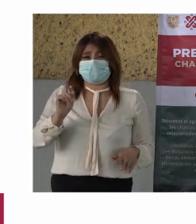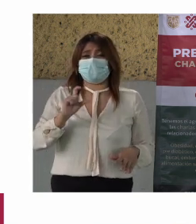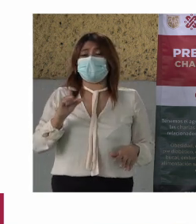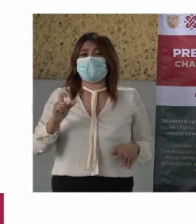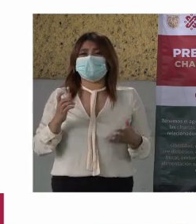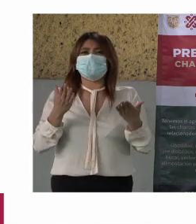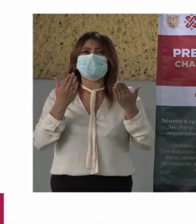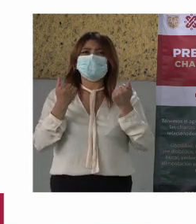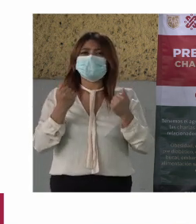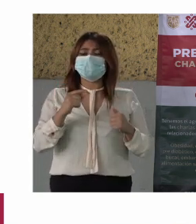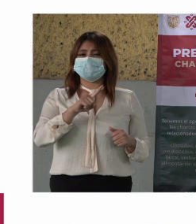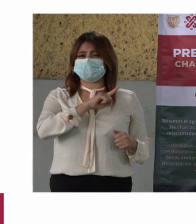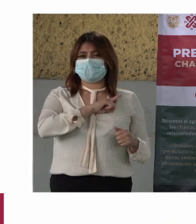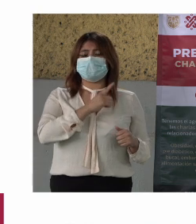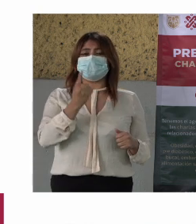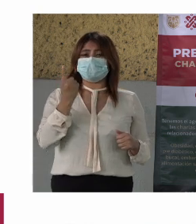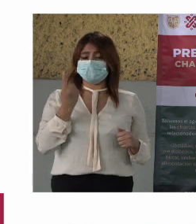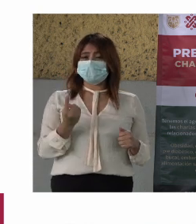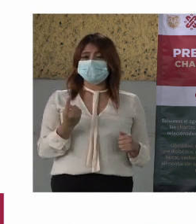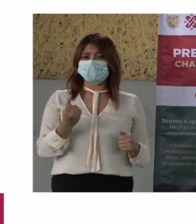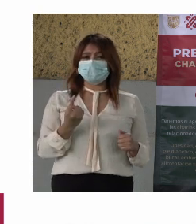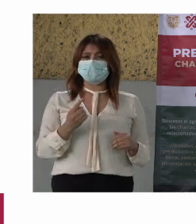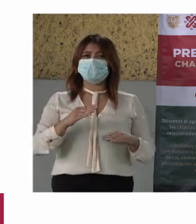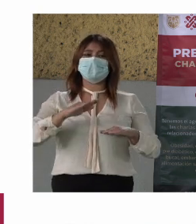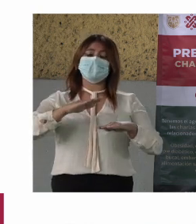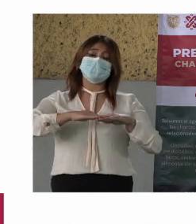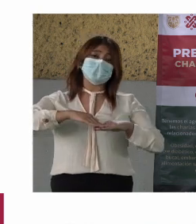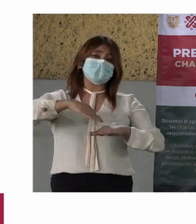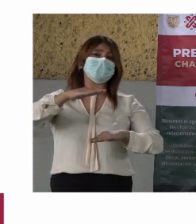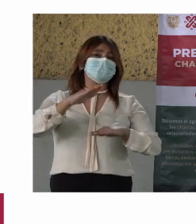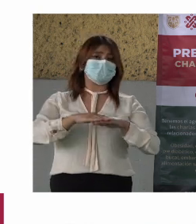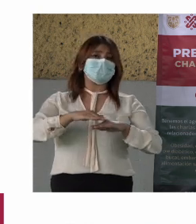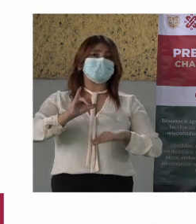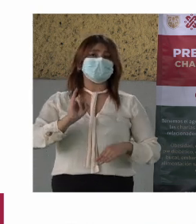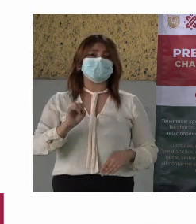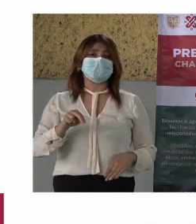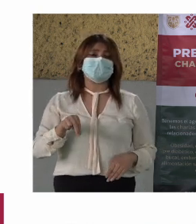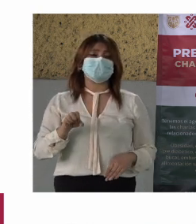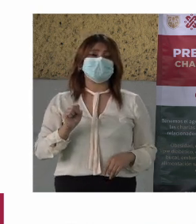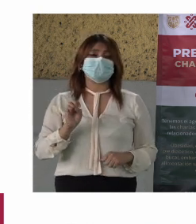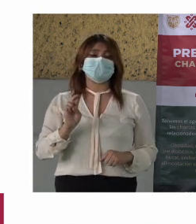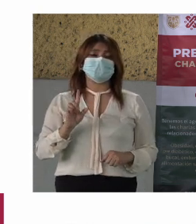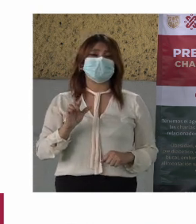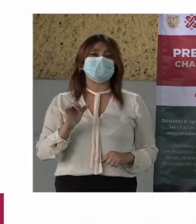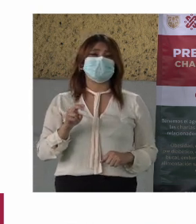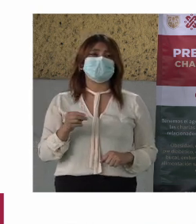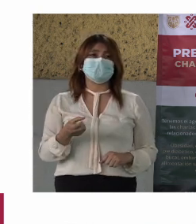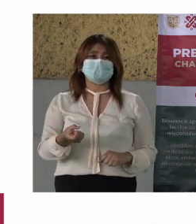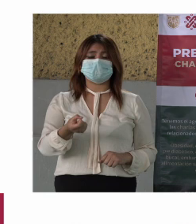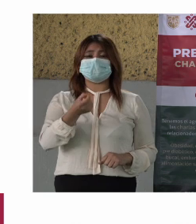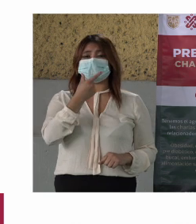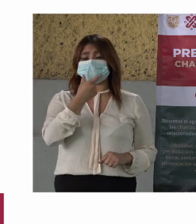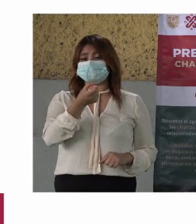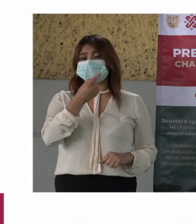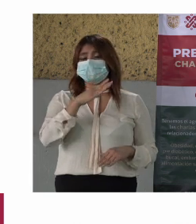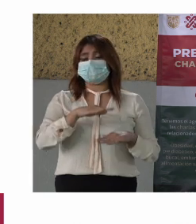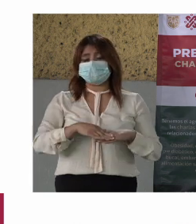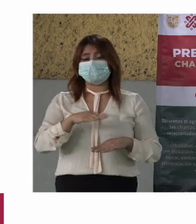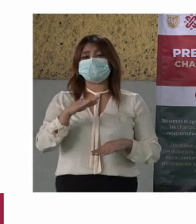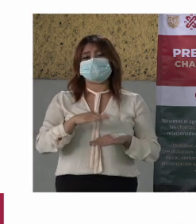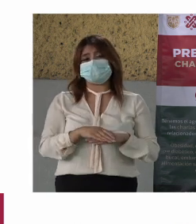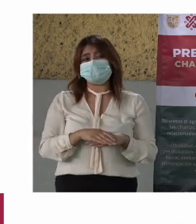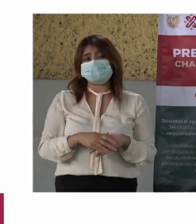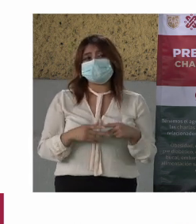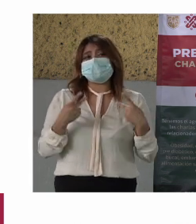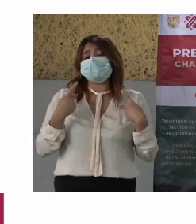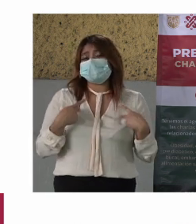una sola dosis, vamos aumentando la dosis de insulina o incluso la separamos. Y por eso tenemos pacientes que se tienen que aplicar